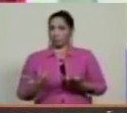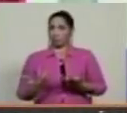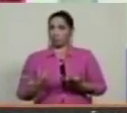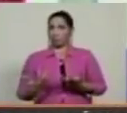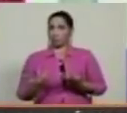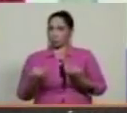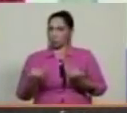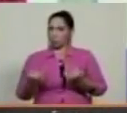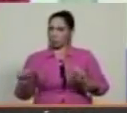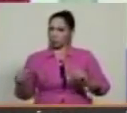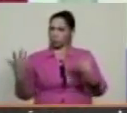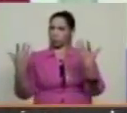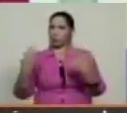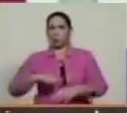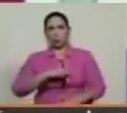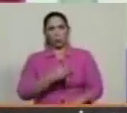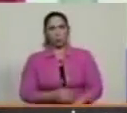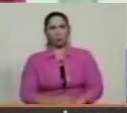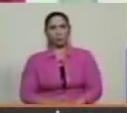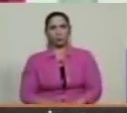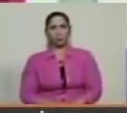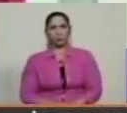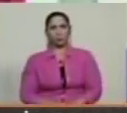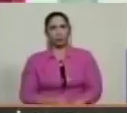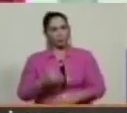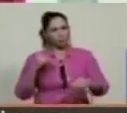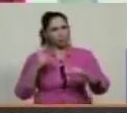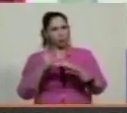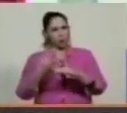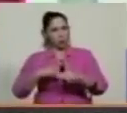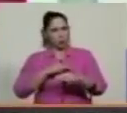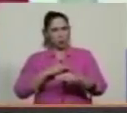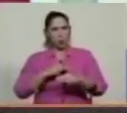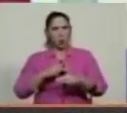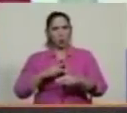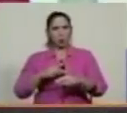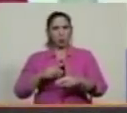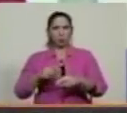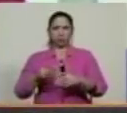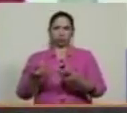Ahora, nosotros nos vamos a rendir porque encontramos un obstáculo.